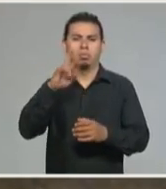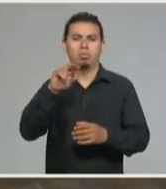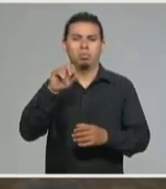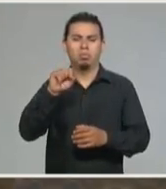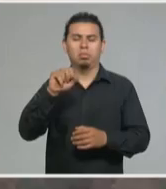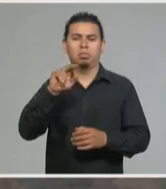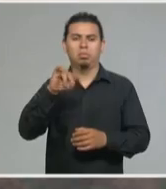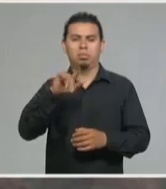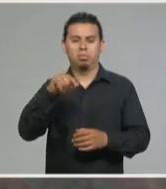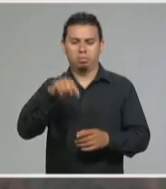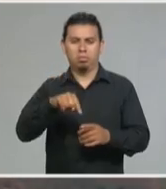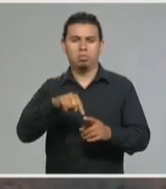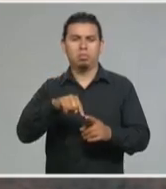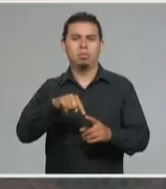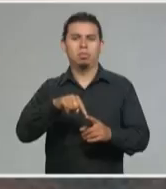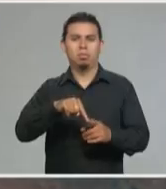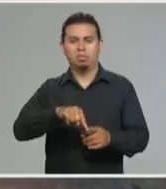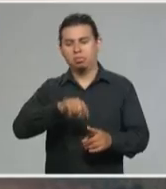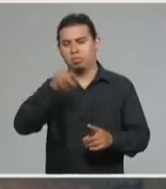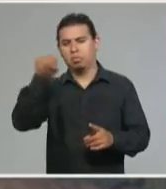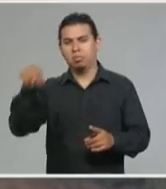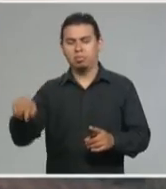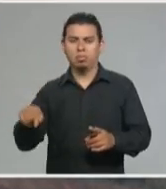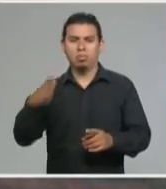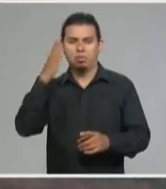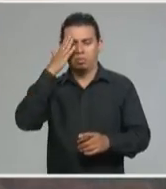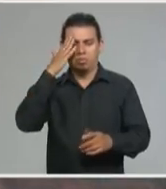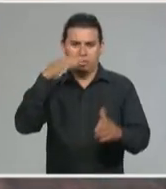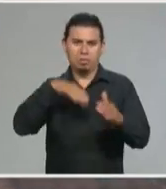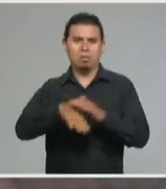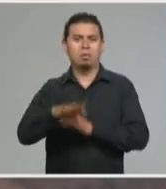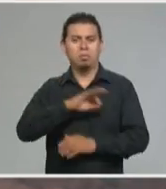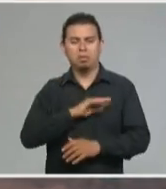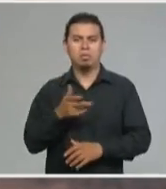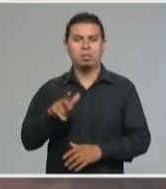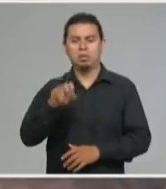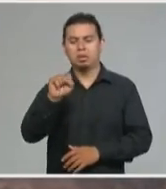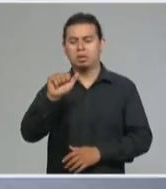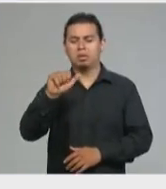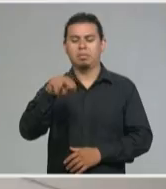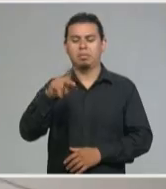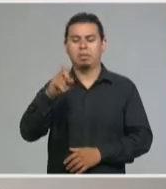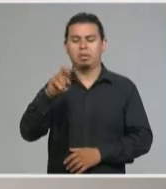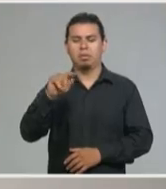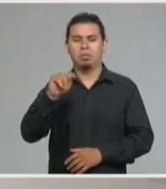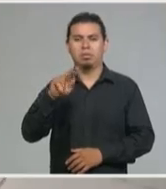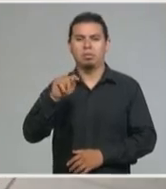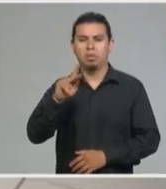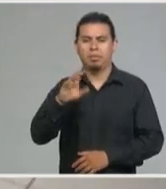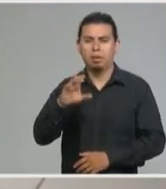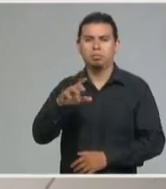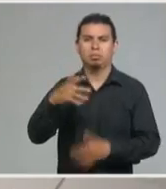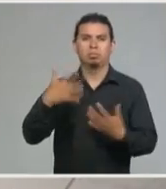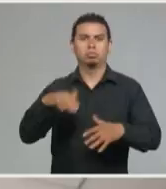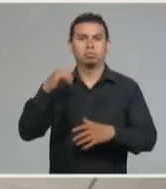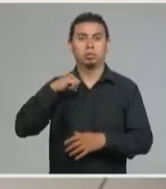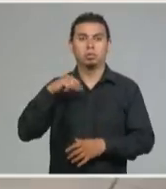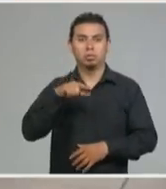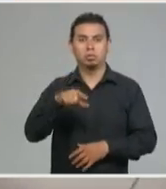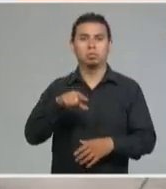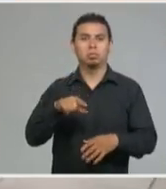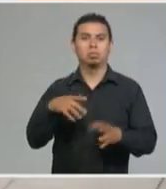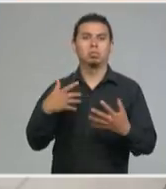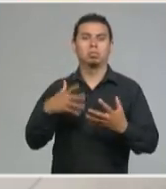Lima. Ahí encontraremos la cabecera municipal, San Pedro Tututepec, lugar que sorprende al visitante por